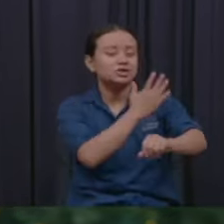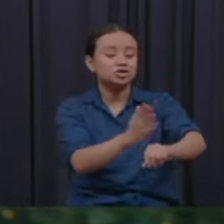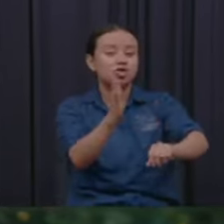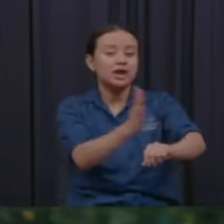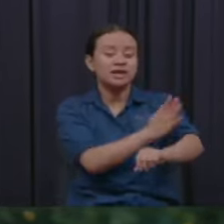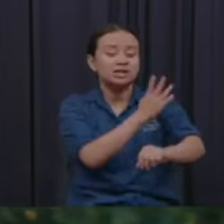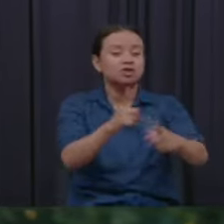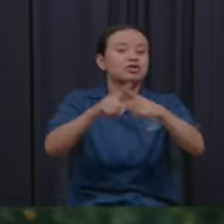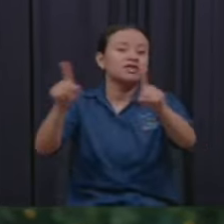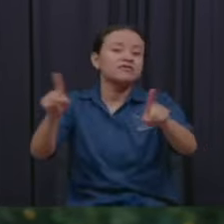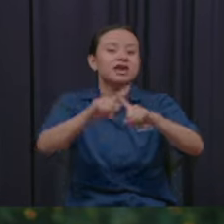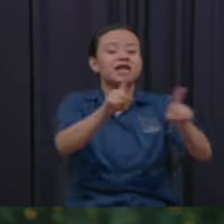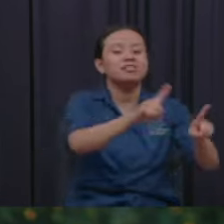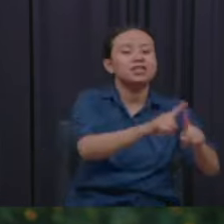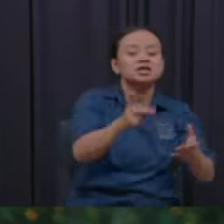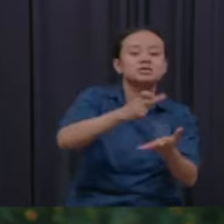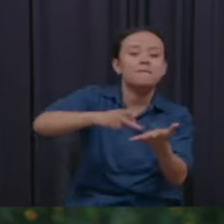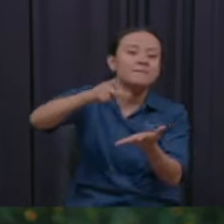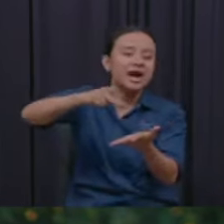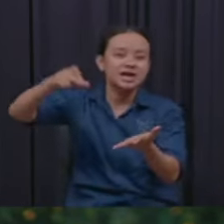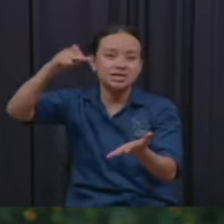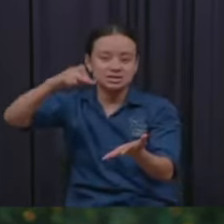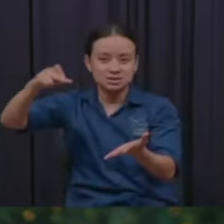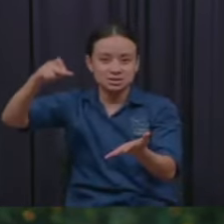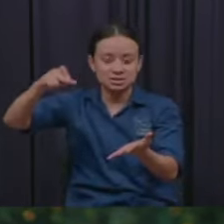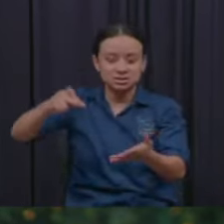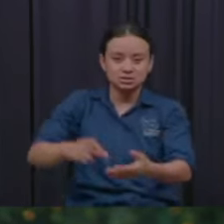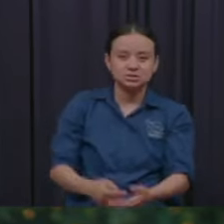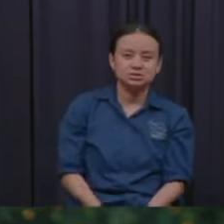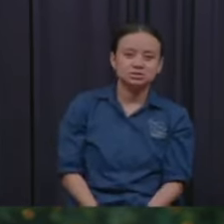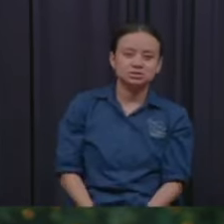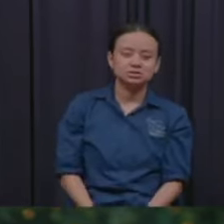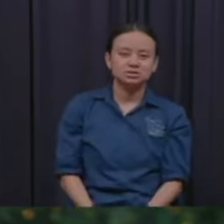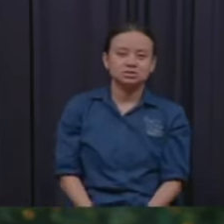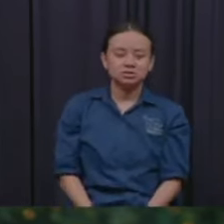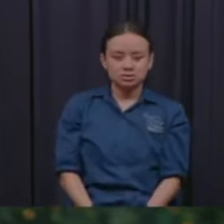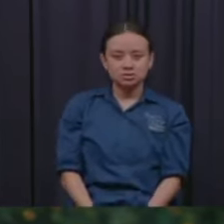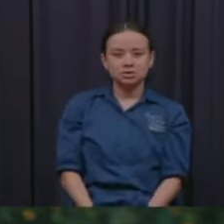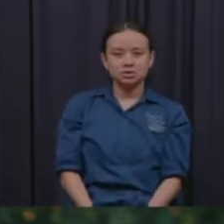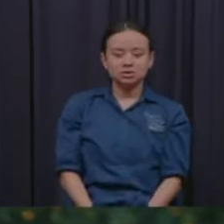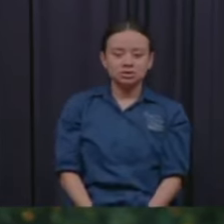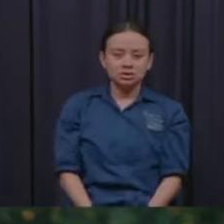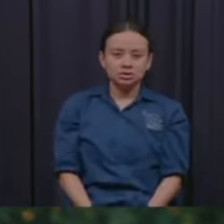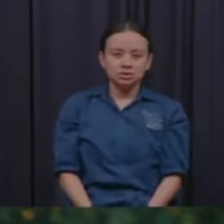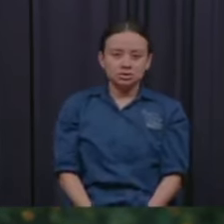Mexicanos. ¿Quiere el de El Salvador que acaban de ir? Bueno, me sé varios.